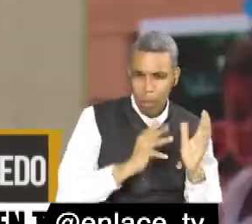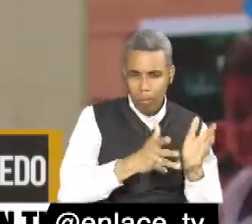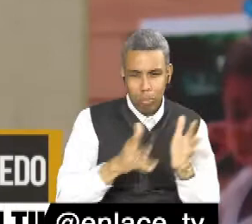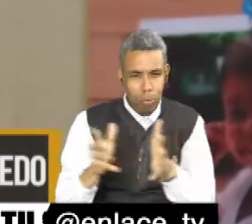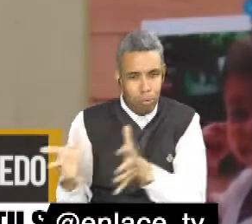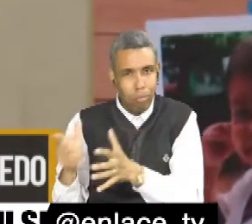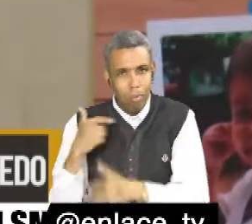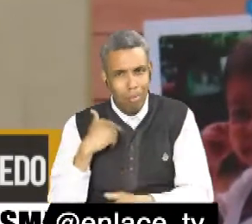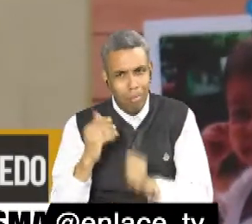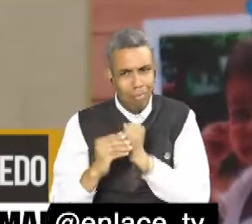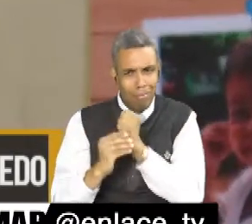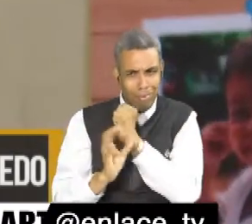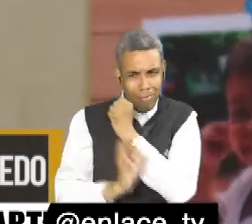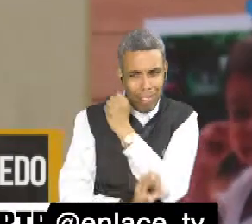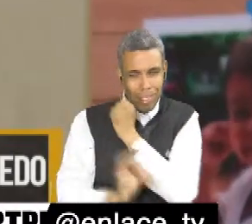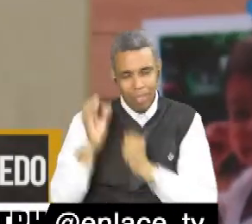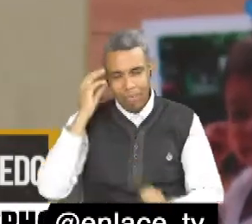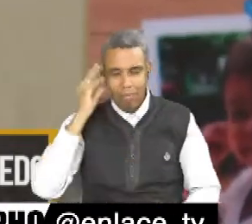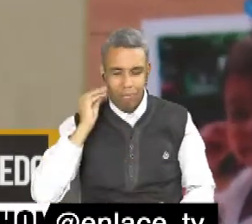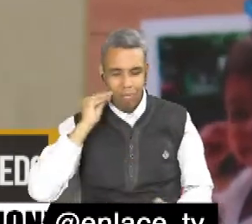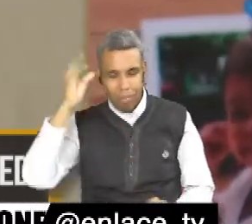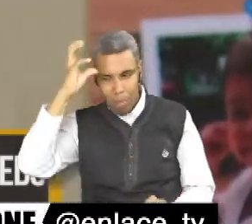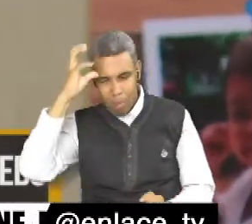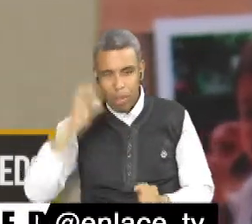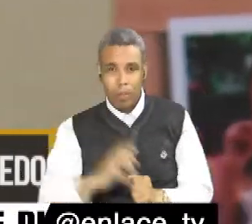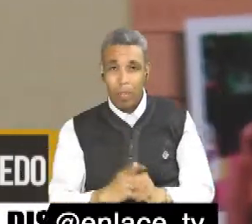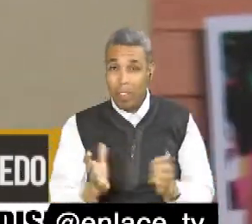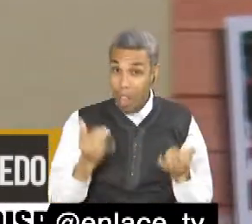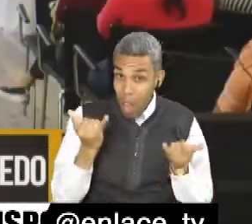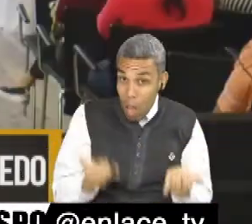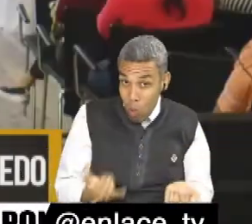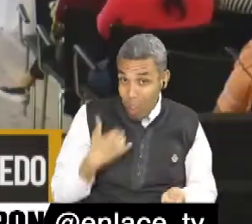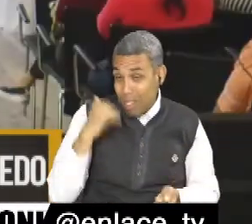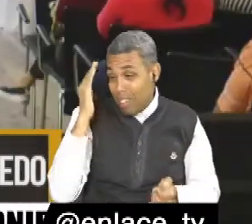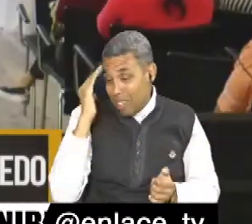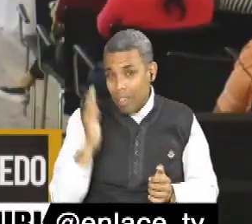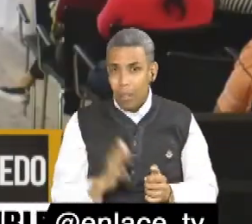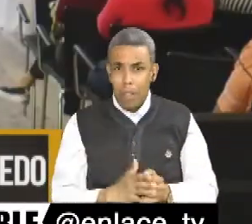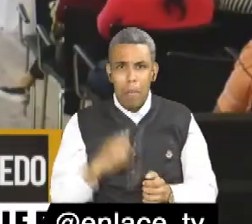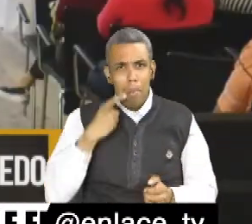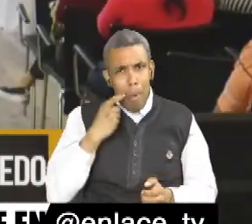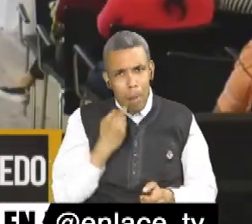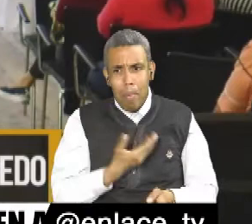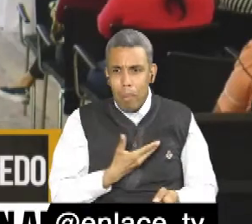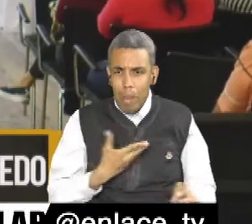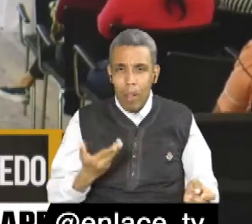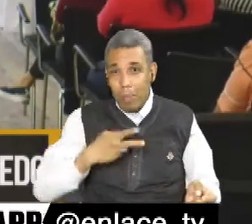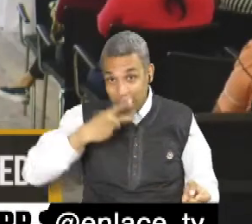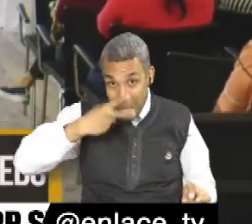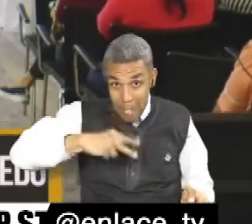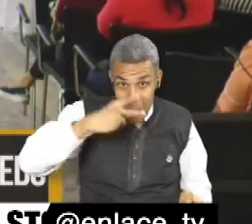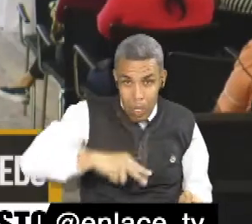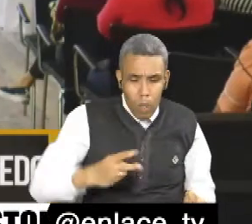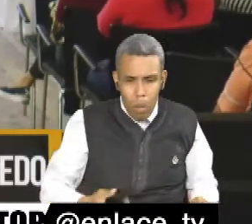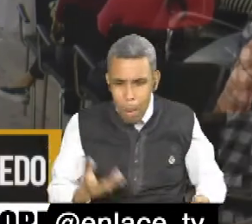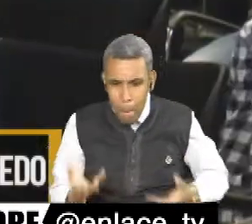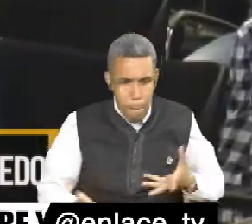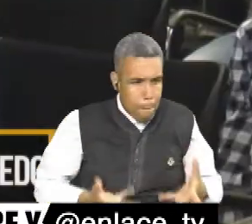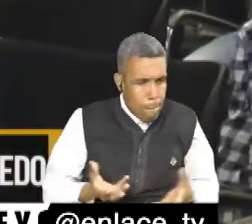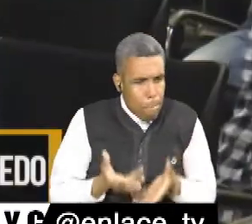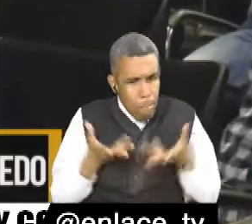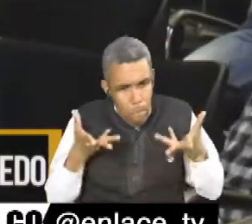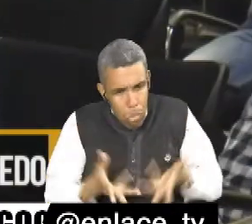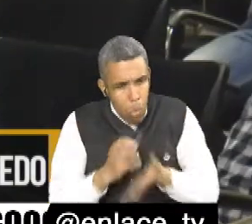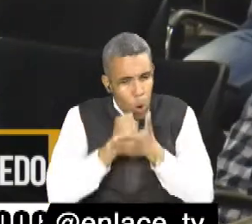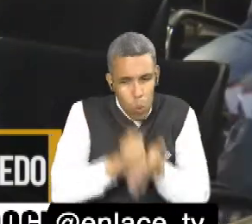acordémonos que en esta nueva generación necesitamos unas herramientas para fortalecer esa niñez y que